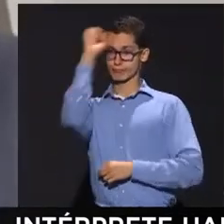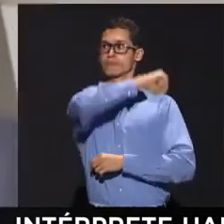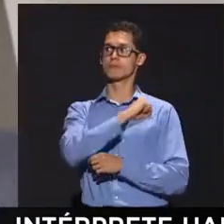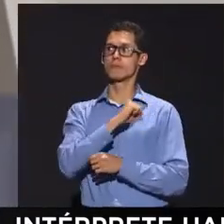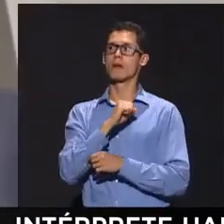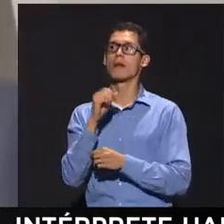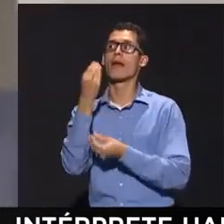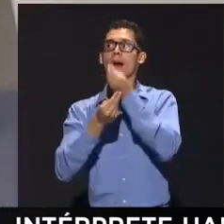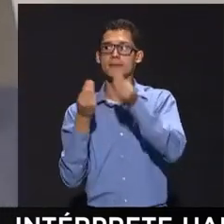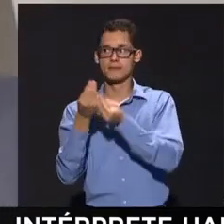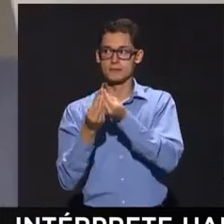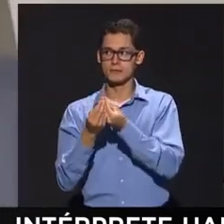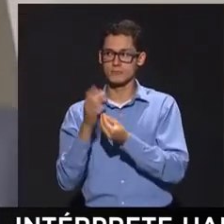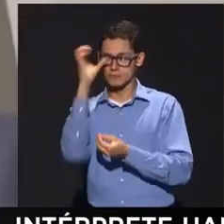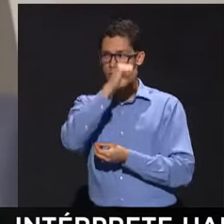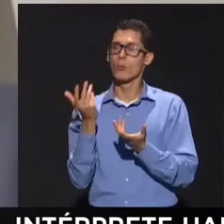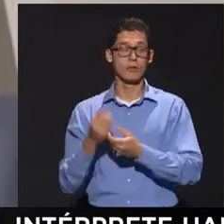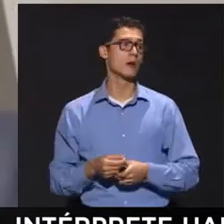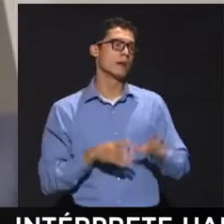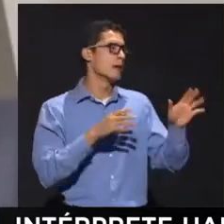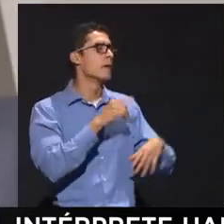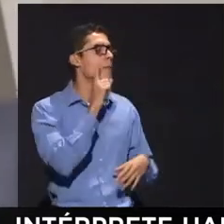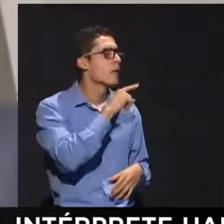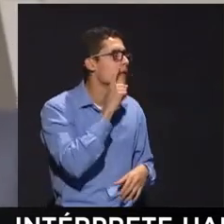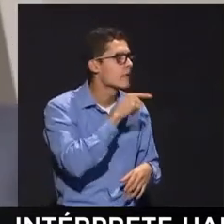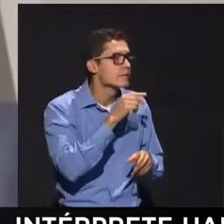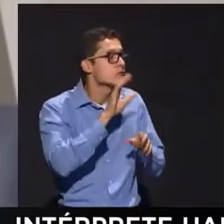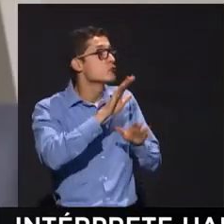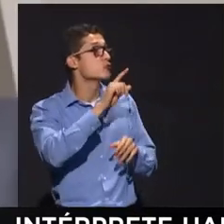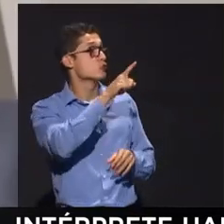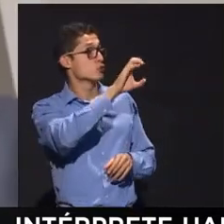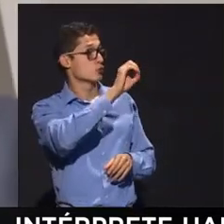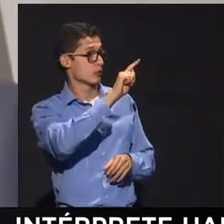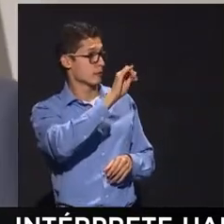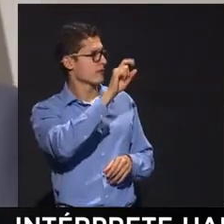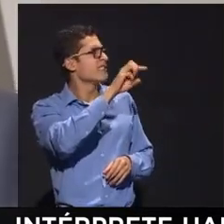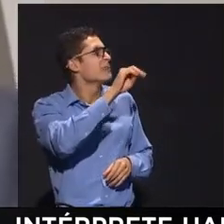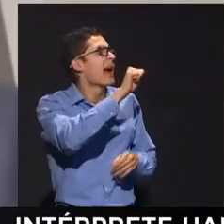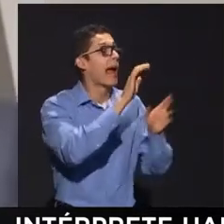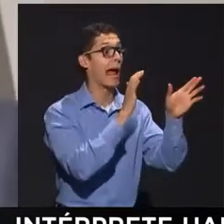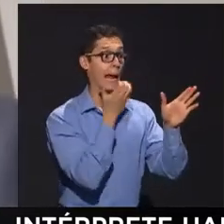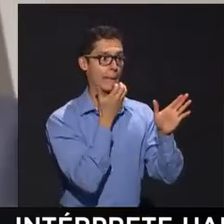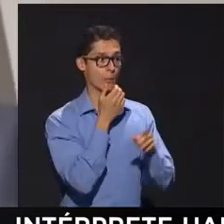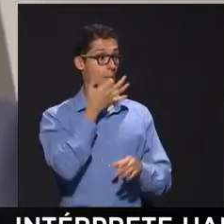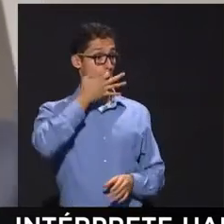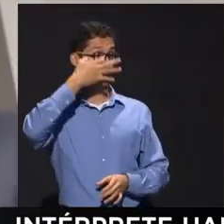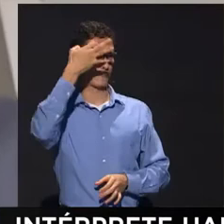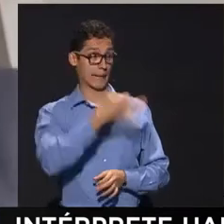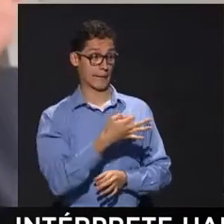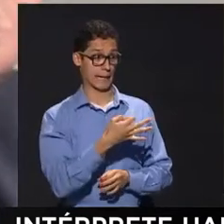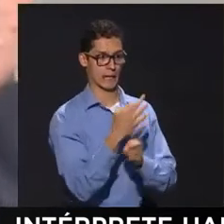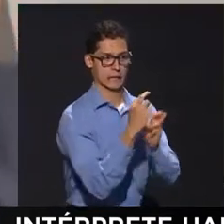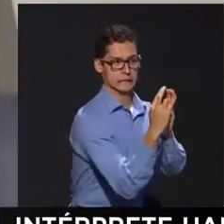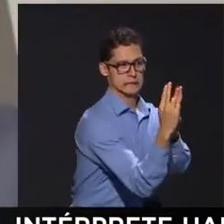falacia es un sofisma, o sea que de una premisa verdadera se saca una conclusión falsa,